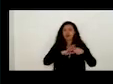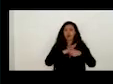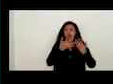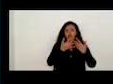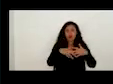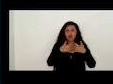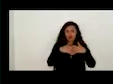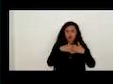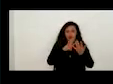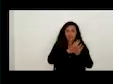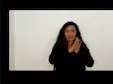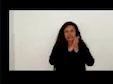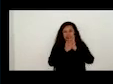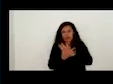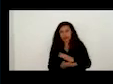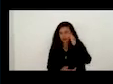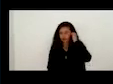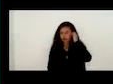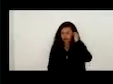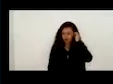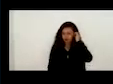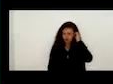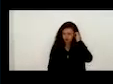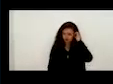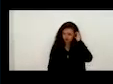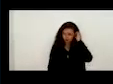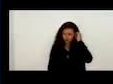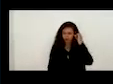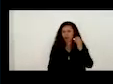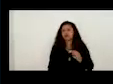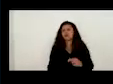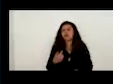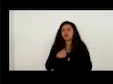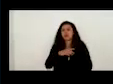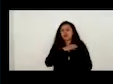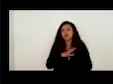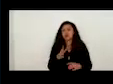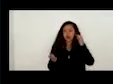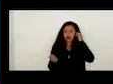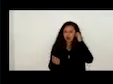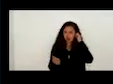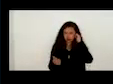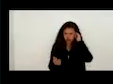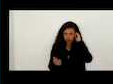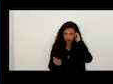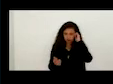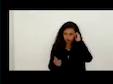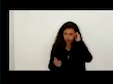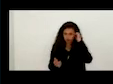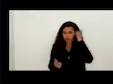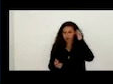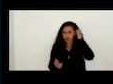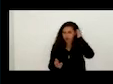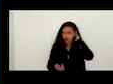animal, eh, que me pueda generar un efecto nocivo a la salud. Y